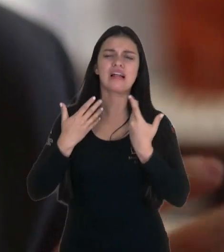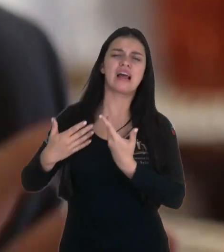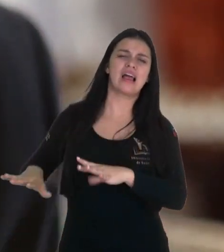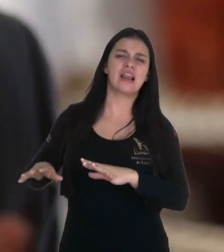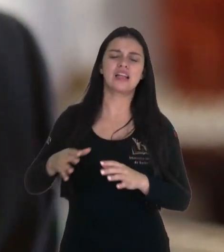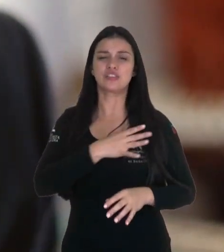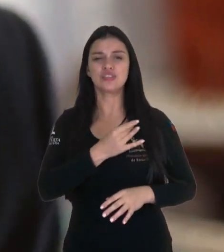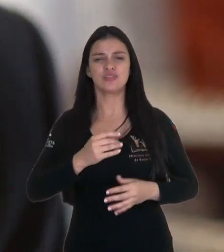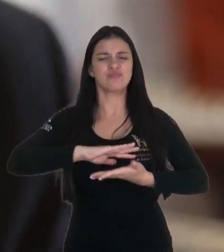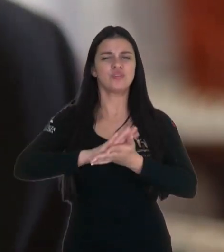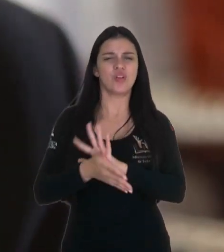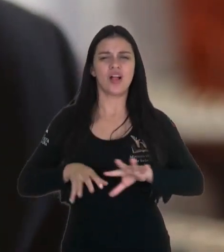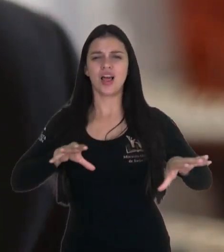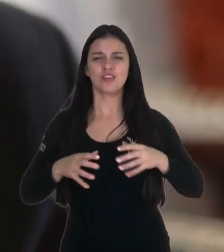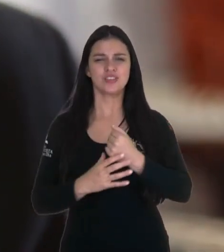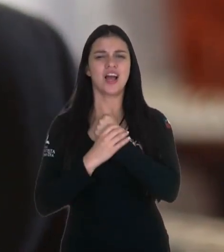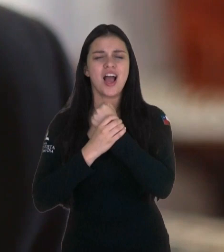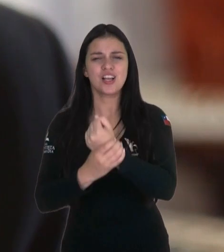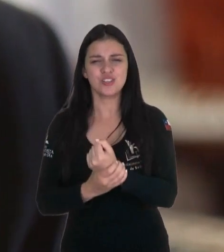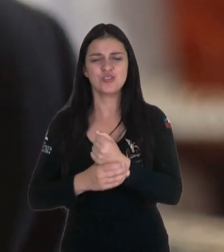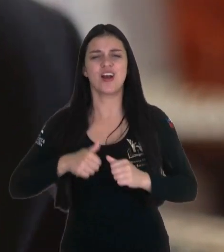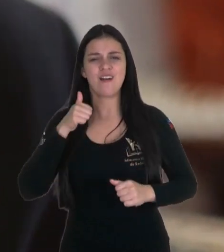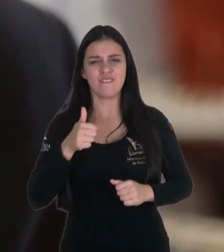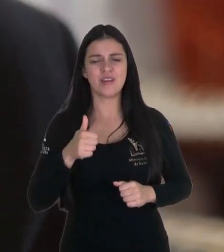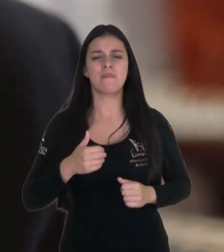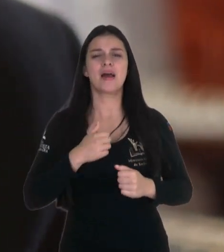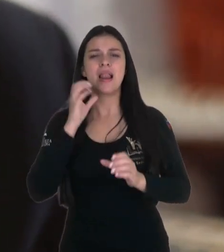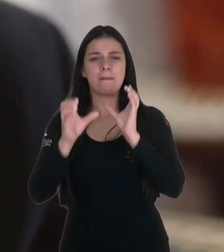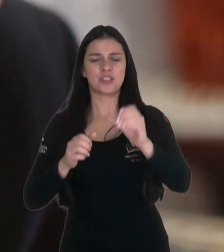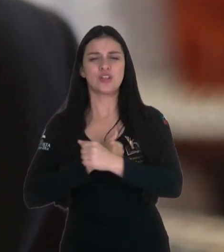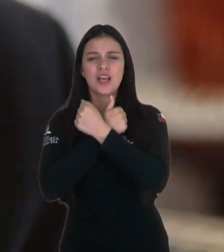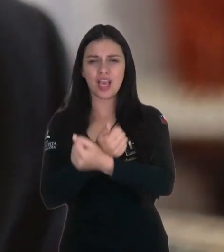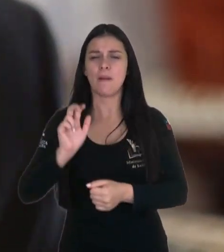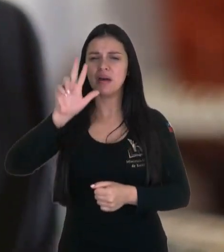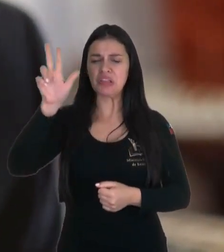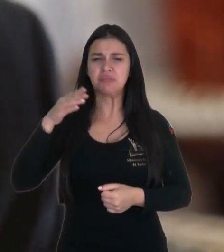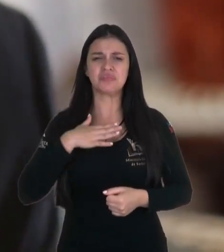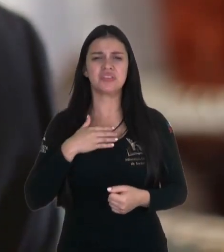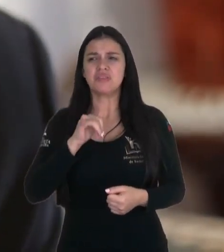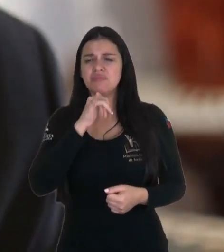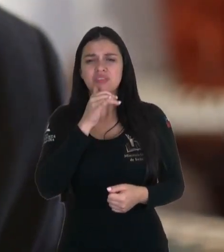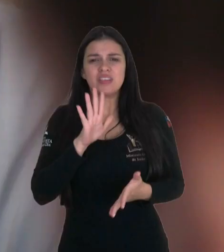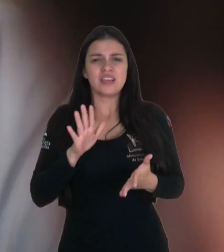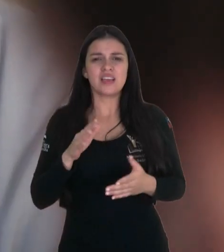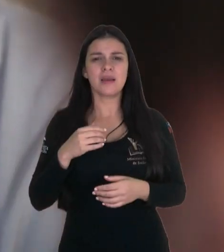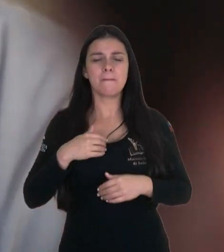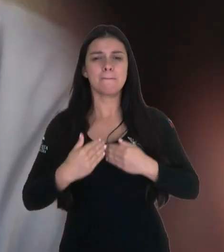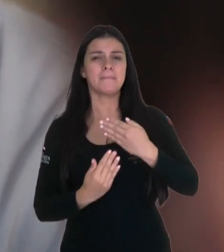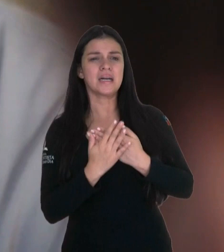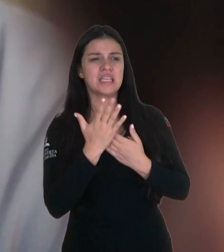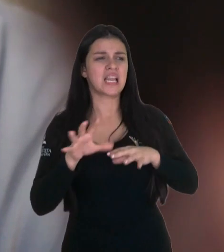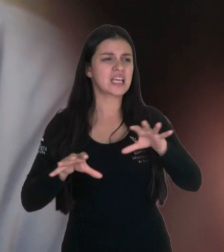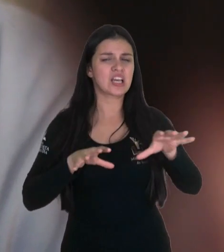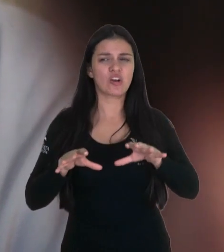cosas ayudan a bien para los que le aman, y yo sé que usted también le ama. Uno como pastor tampoco sabe lo que va a ocurrir el día de mañana. Yo no sé